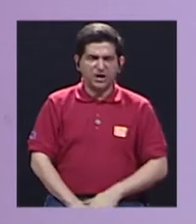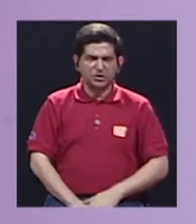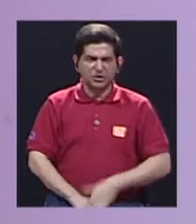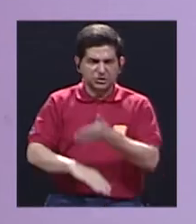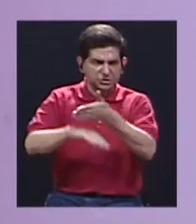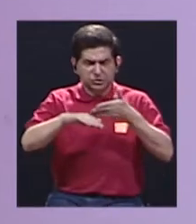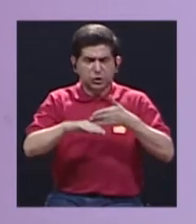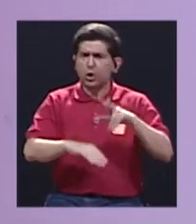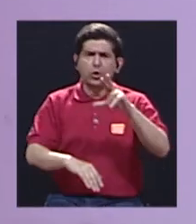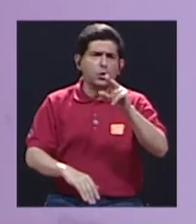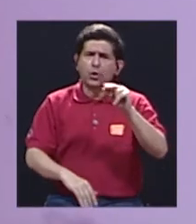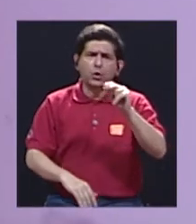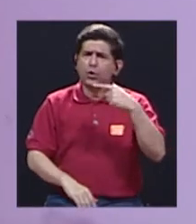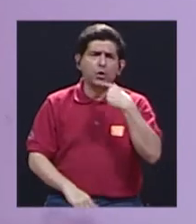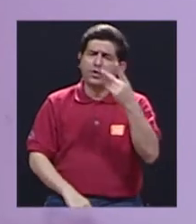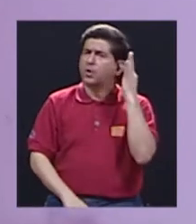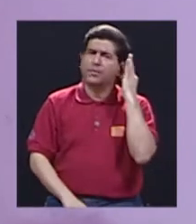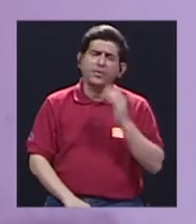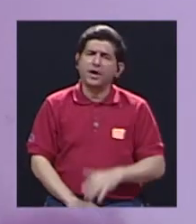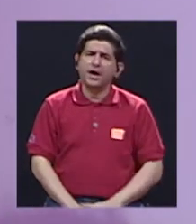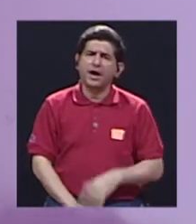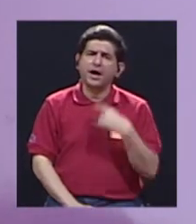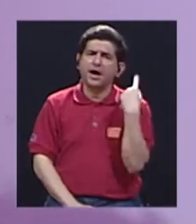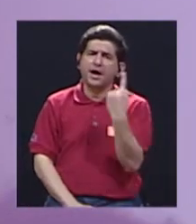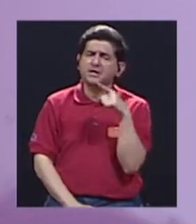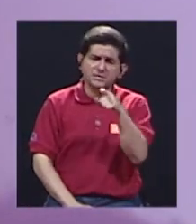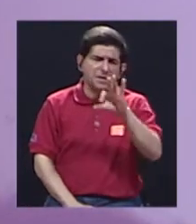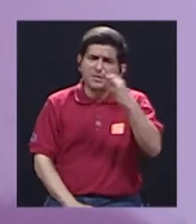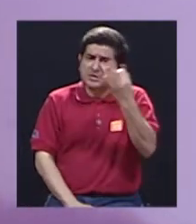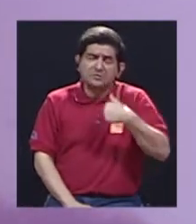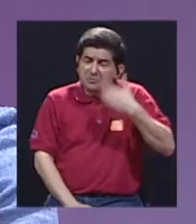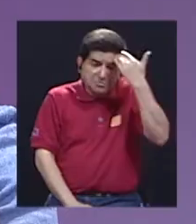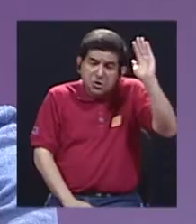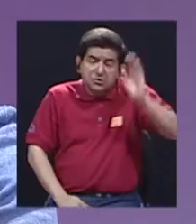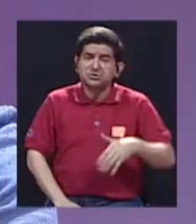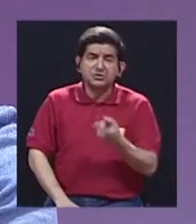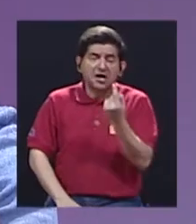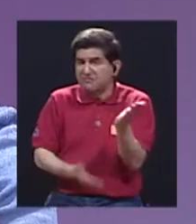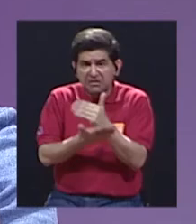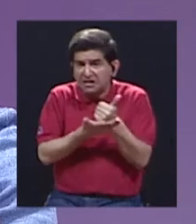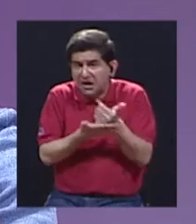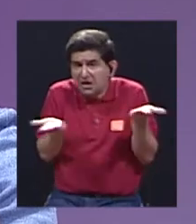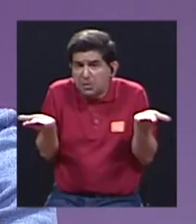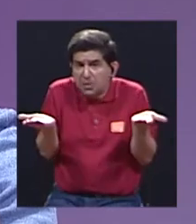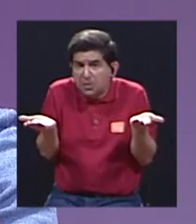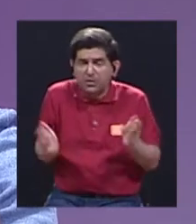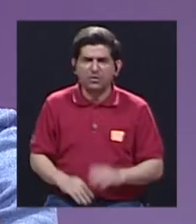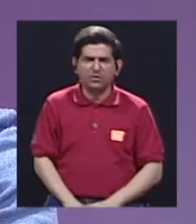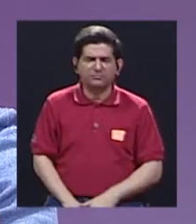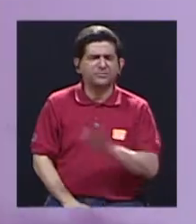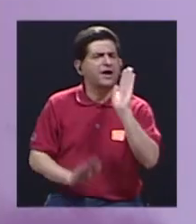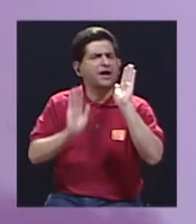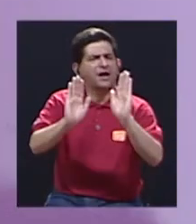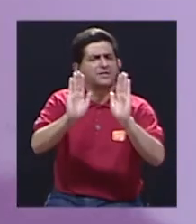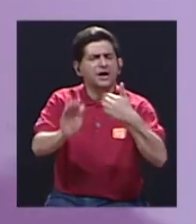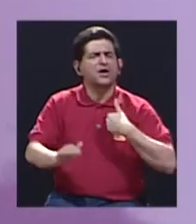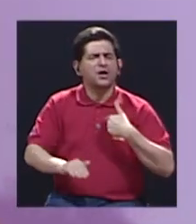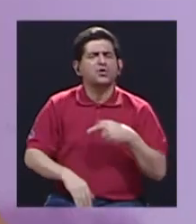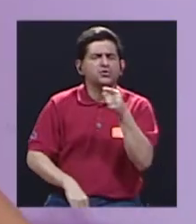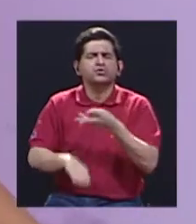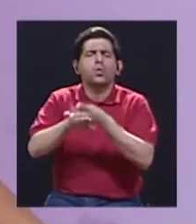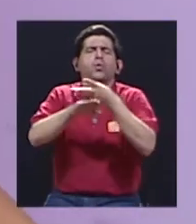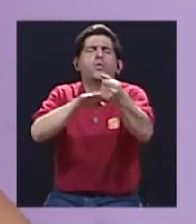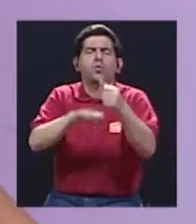no no dijo la mujer siempre siempre ha sido así no sé que faltando no te preocupes yo te voy a curar